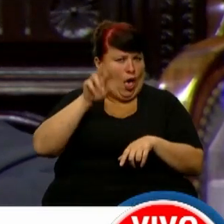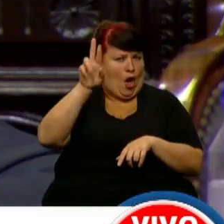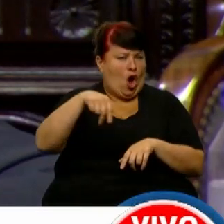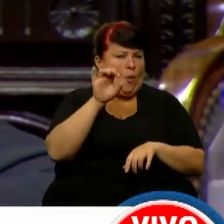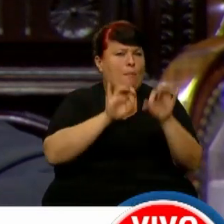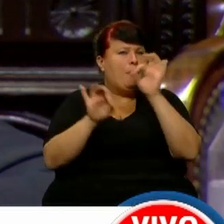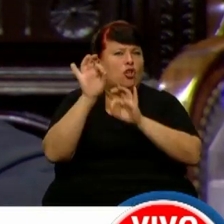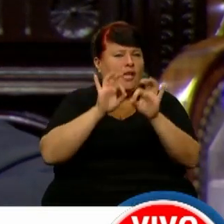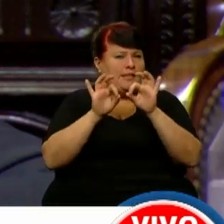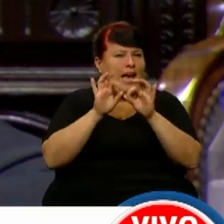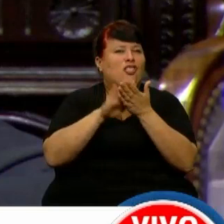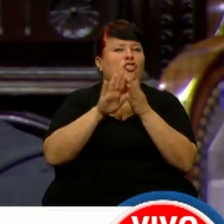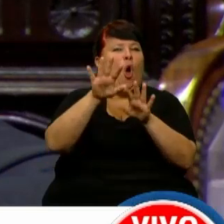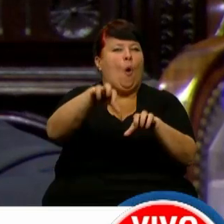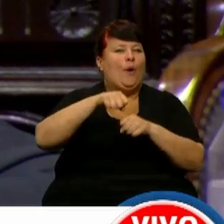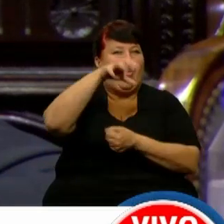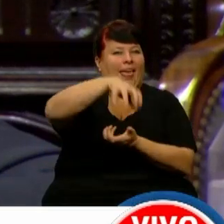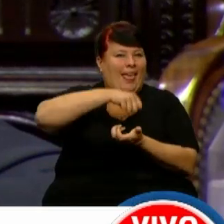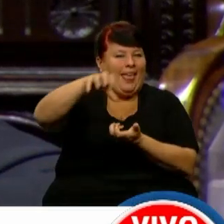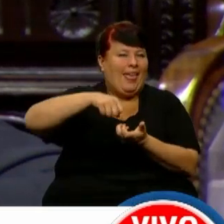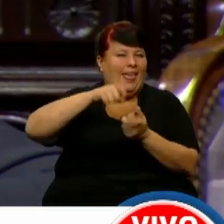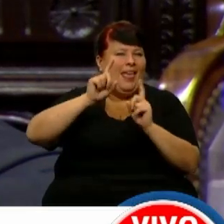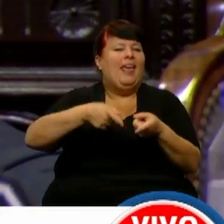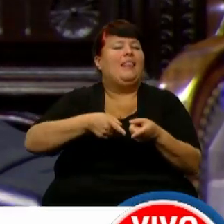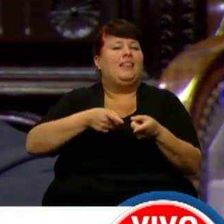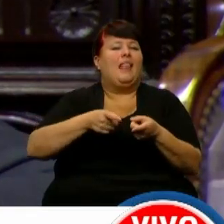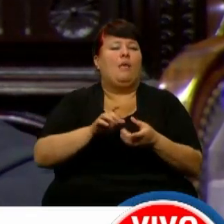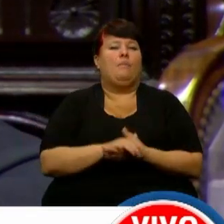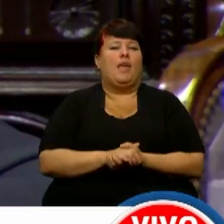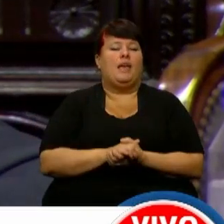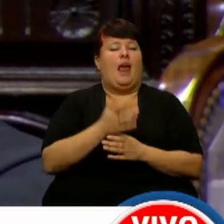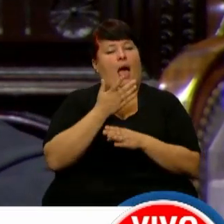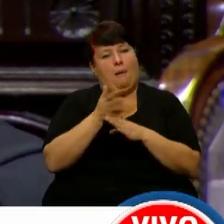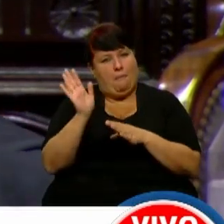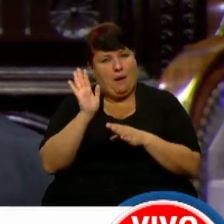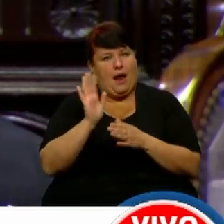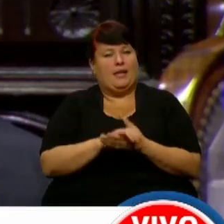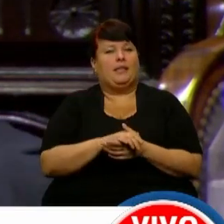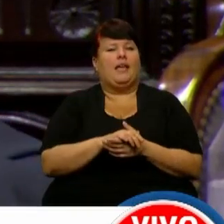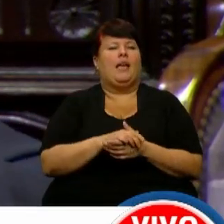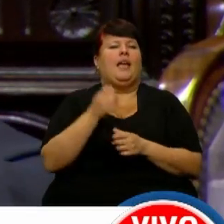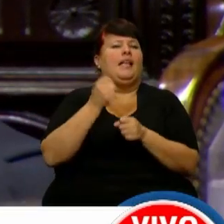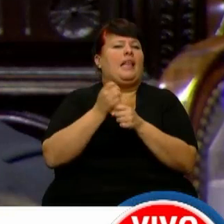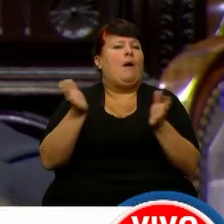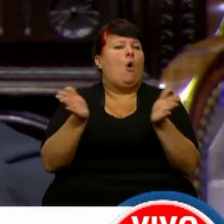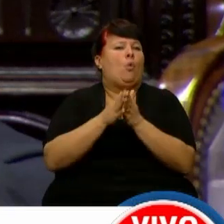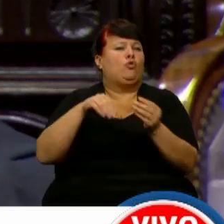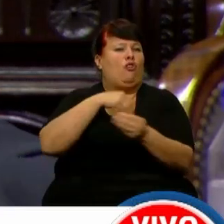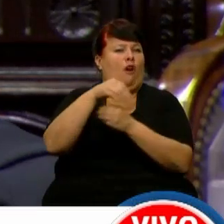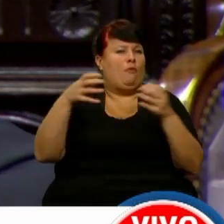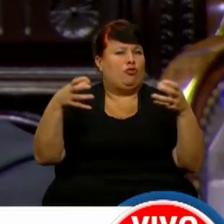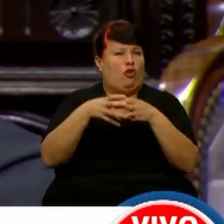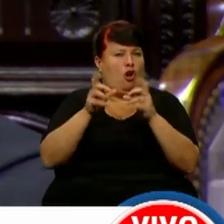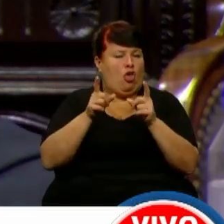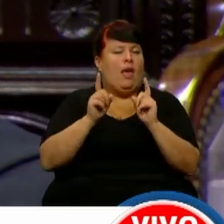actualidad, de la cosecha, sino que también, además, trabajaba toda la familia